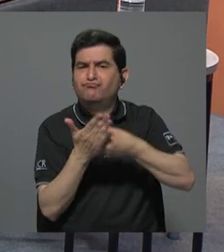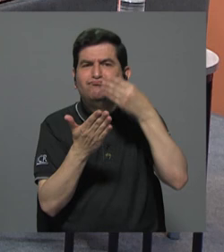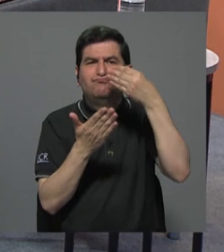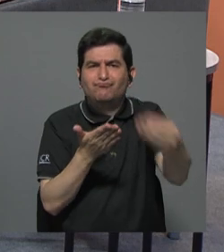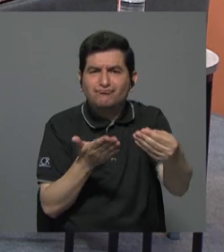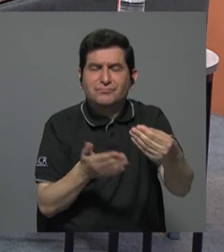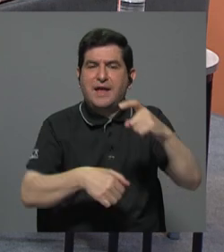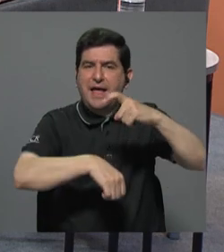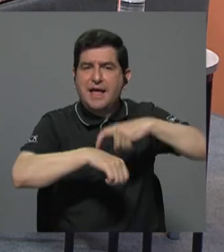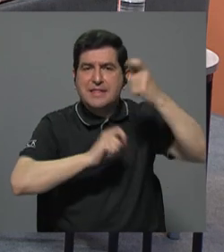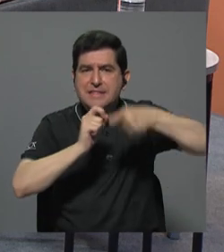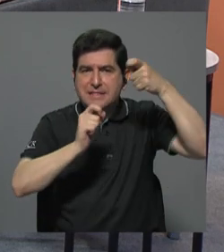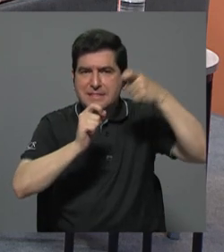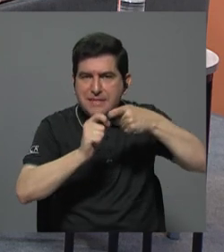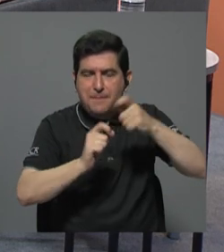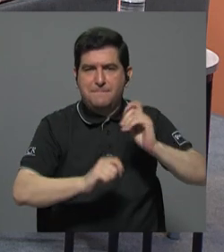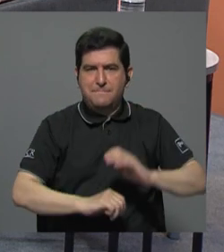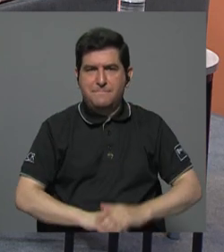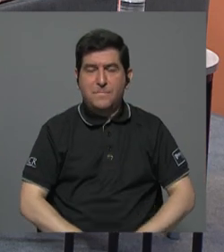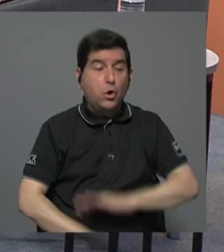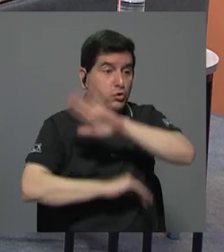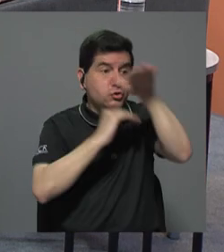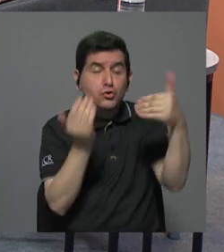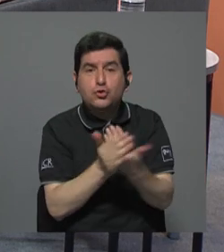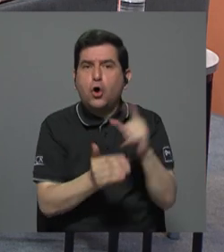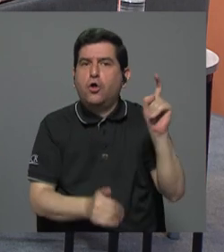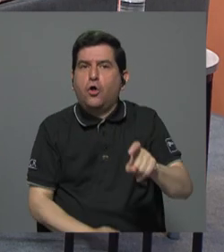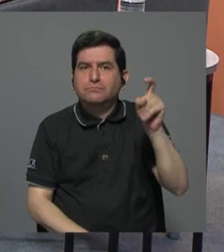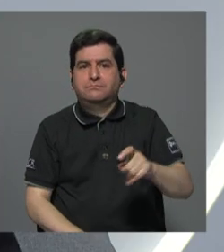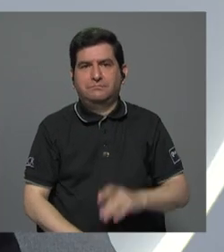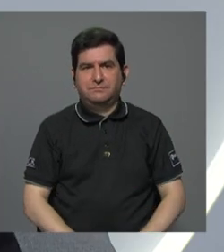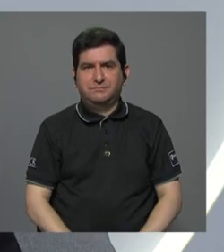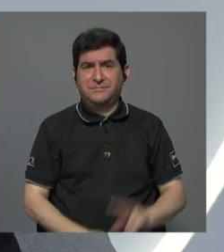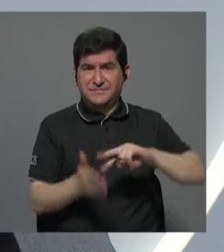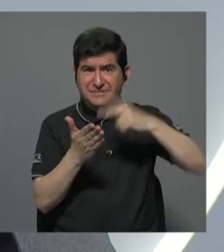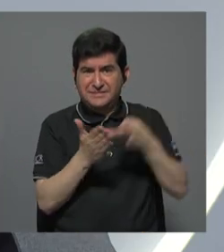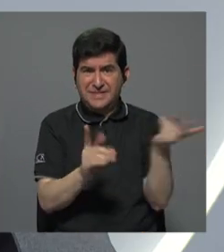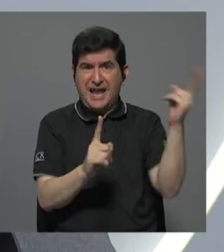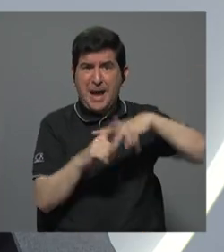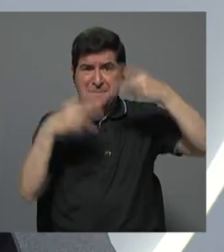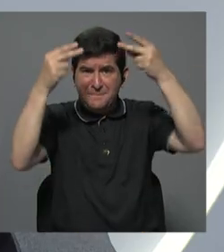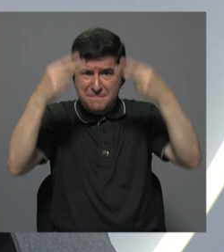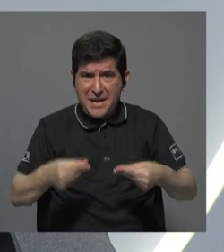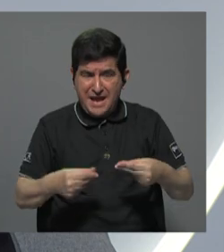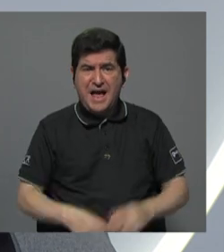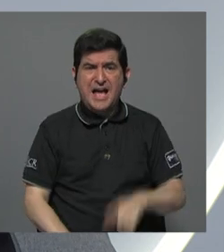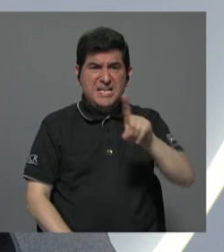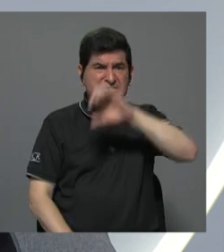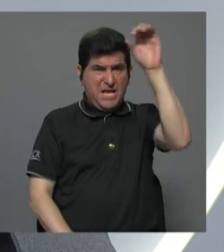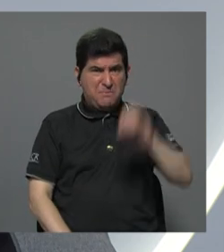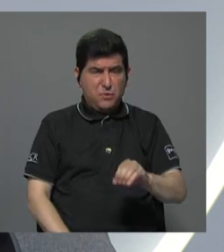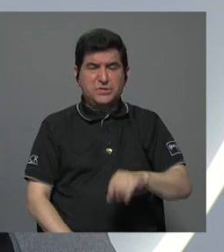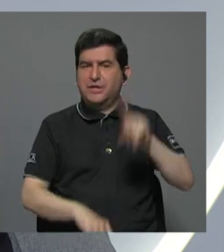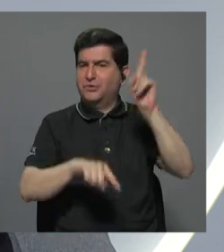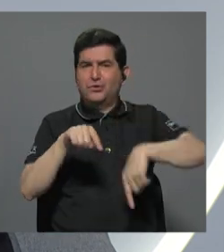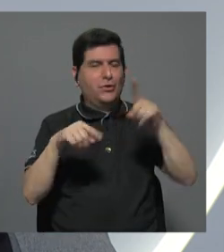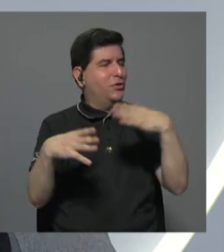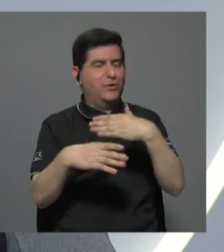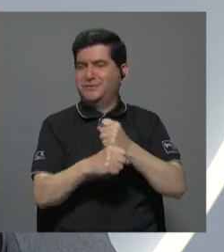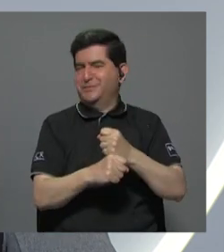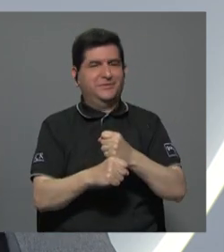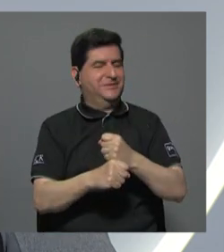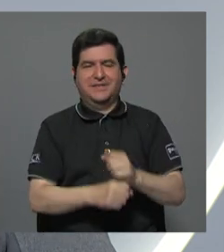en el tiempo preciso todo lo que se requiere es decir que la ejecución de un presupuesto en 100% no se pueda realizar